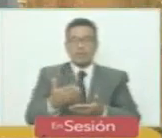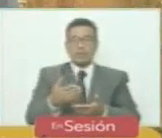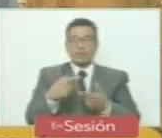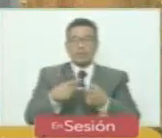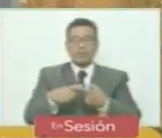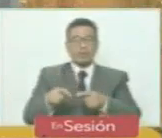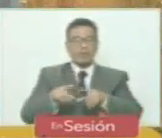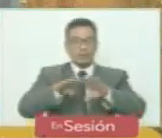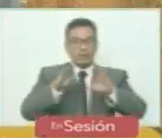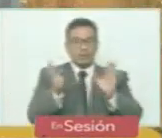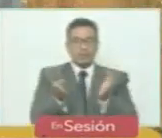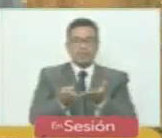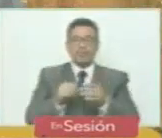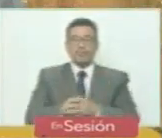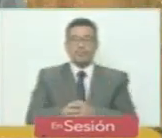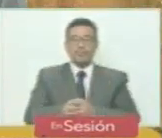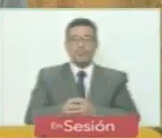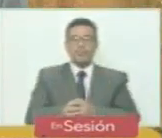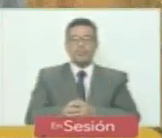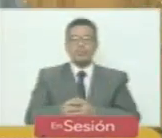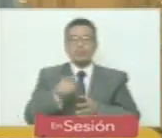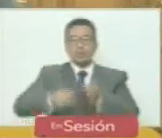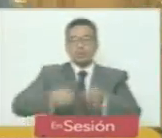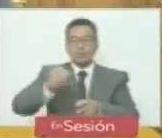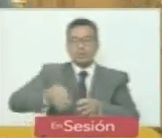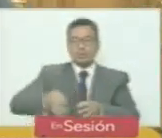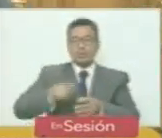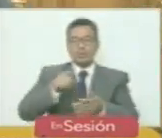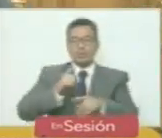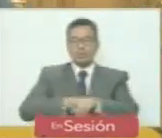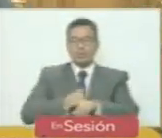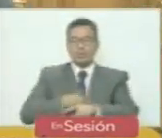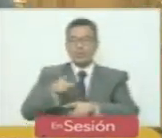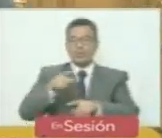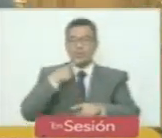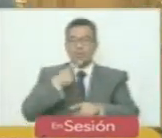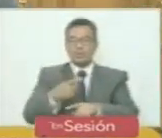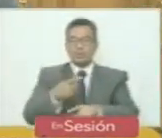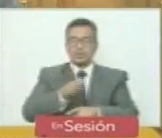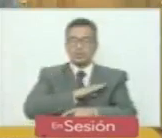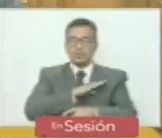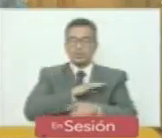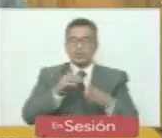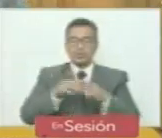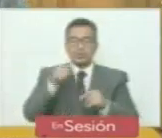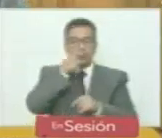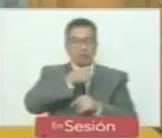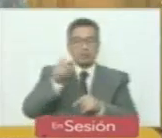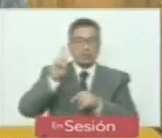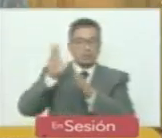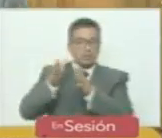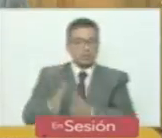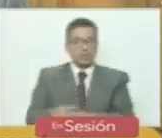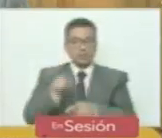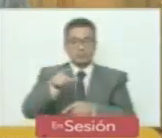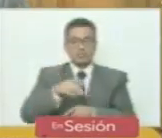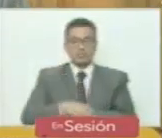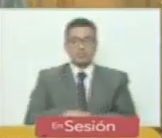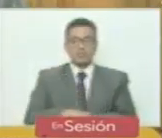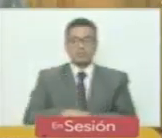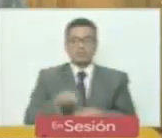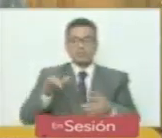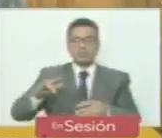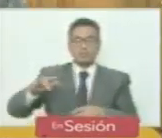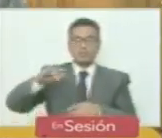del mundo y el cual vamos a ir ante todos los tribunales y a cualquier instancia para reclamar la propiedad de todos los venezolanos de esta aeronave.